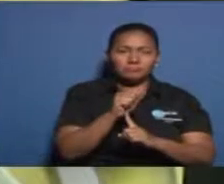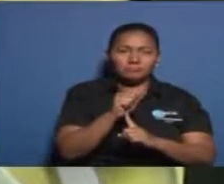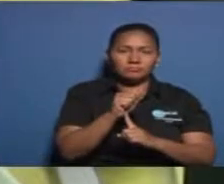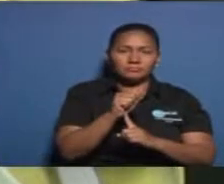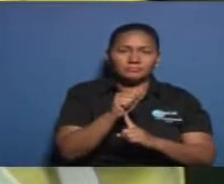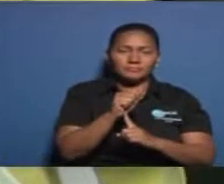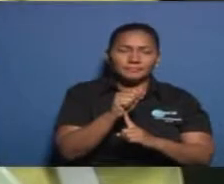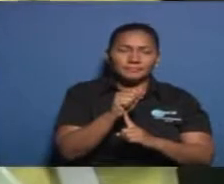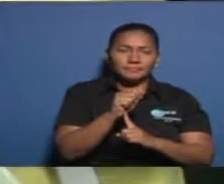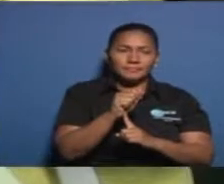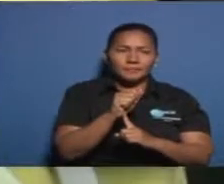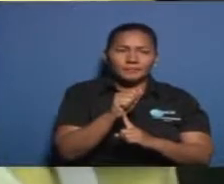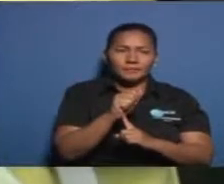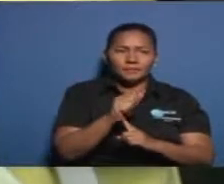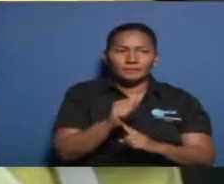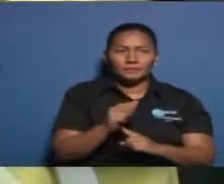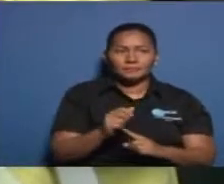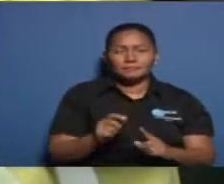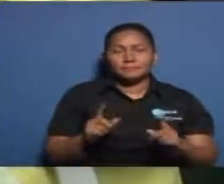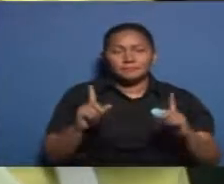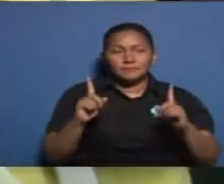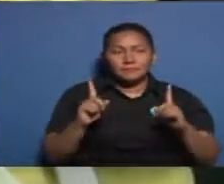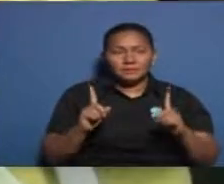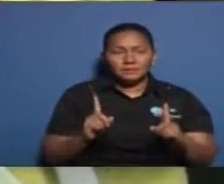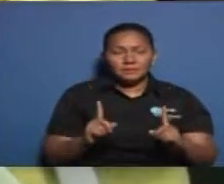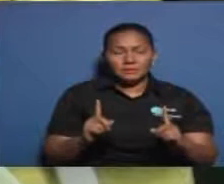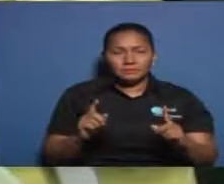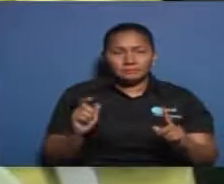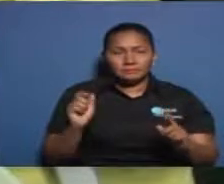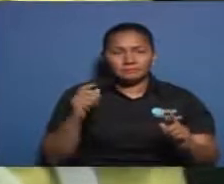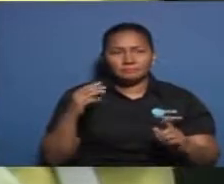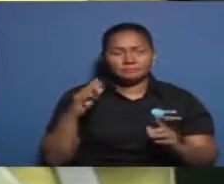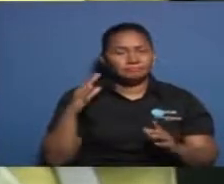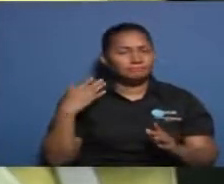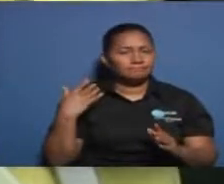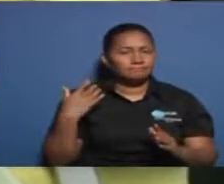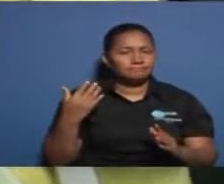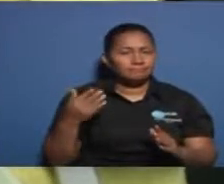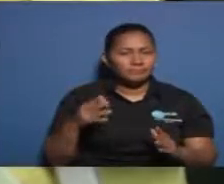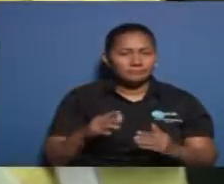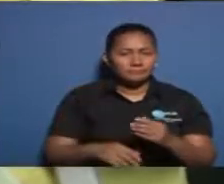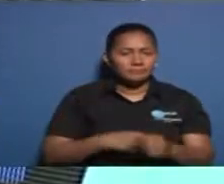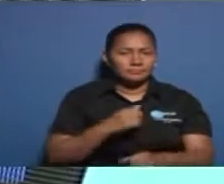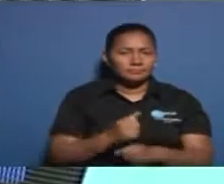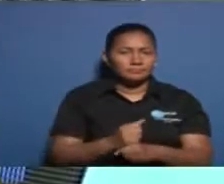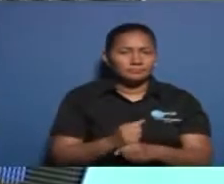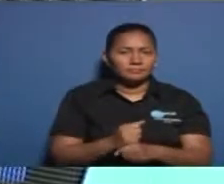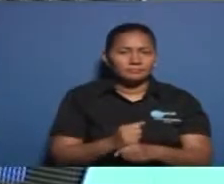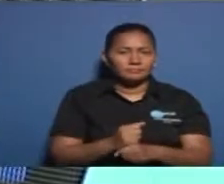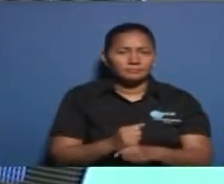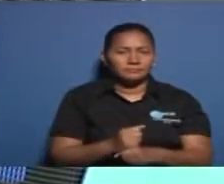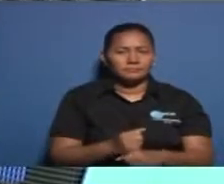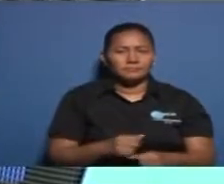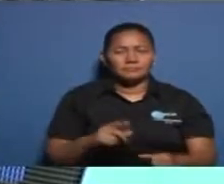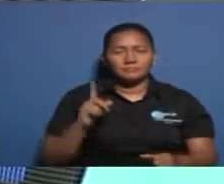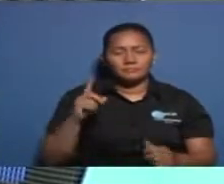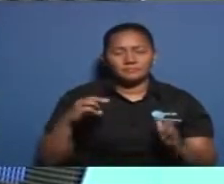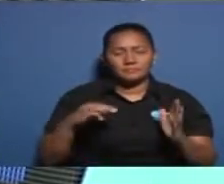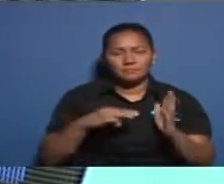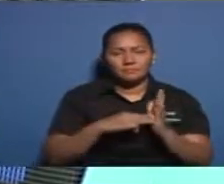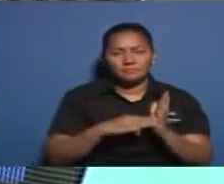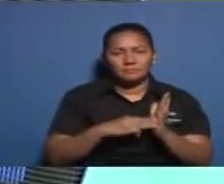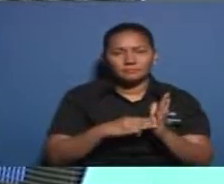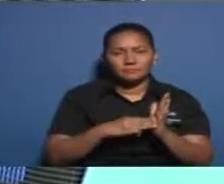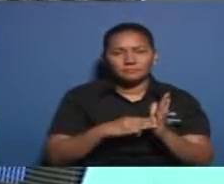en la cual hemos tenido miles de años en una estructura de patriarcado ya y como